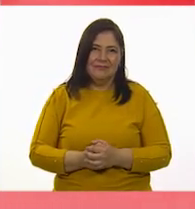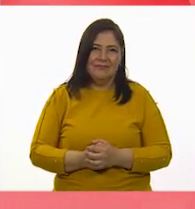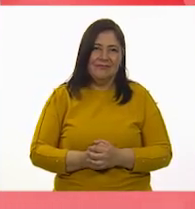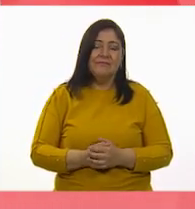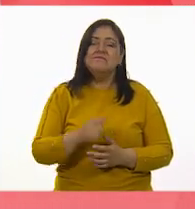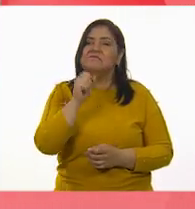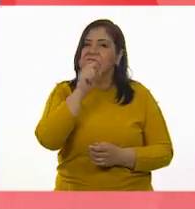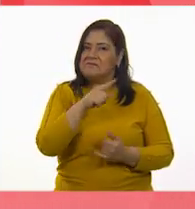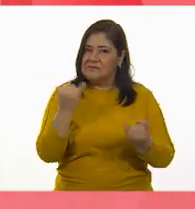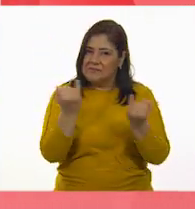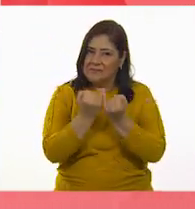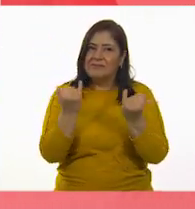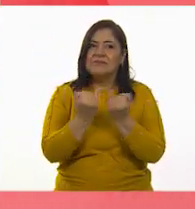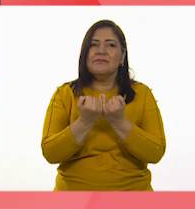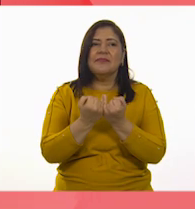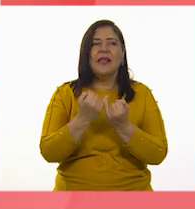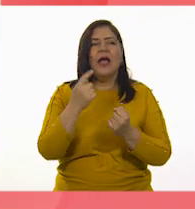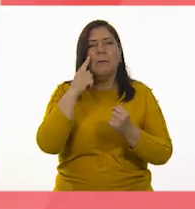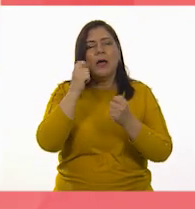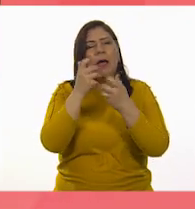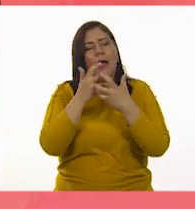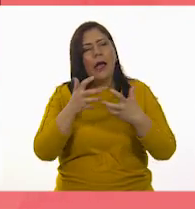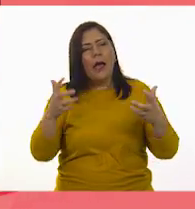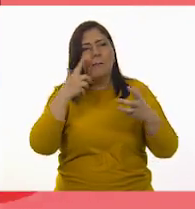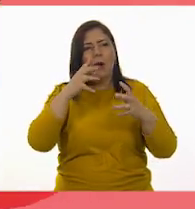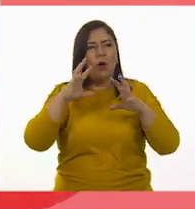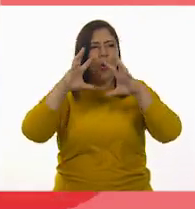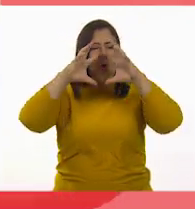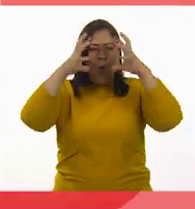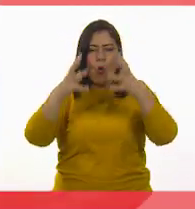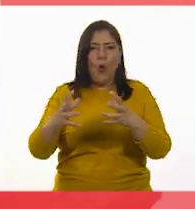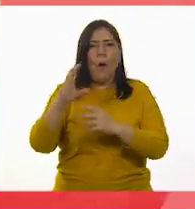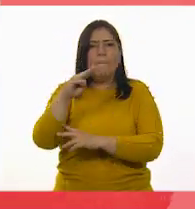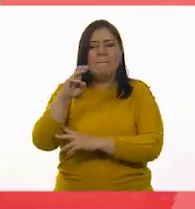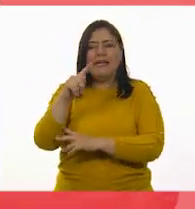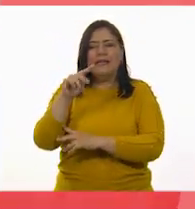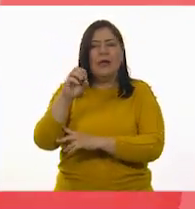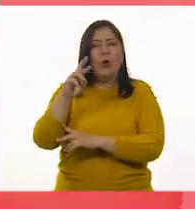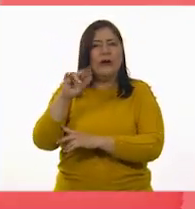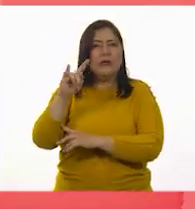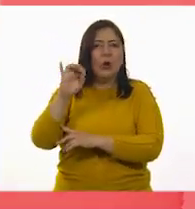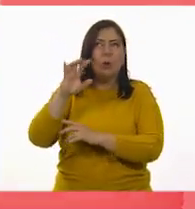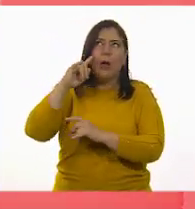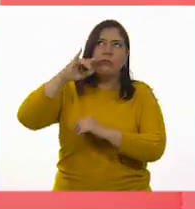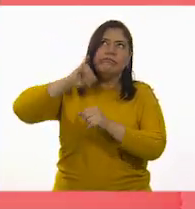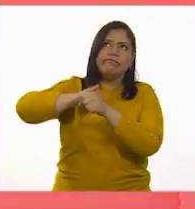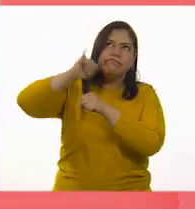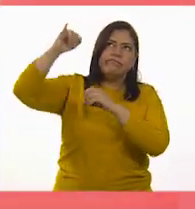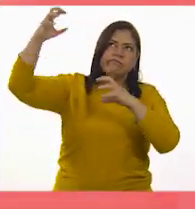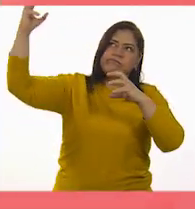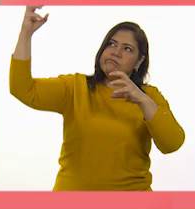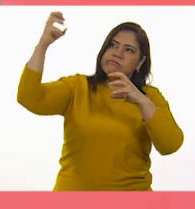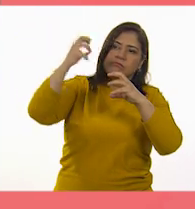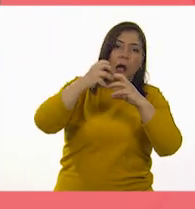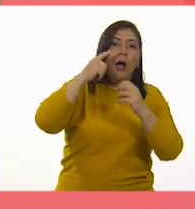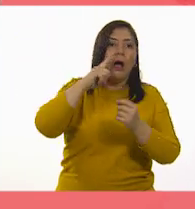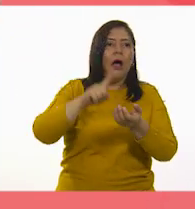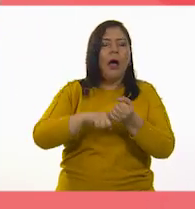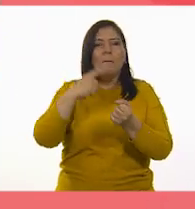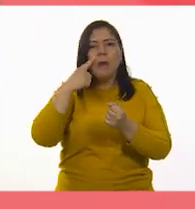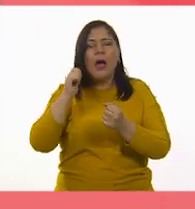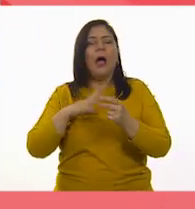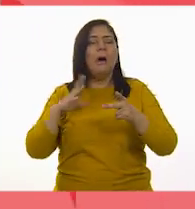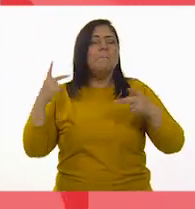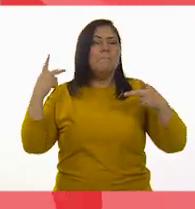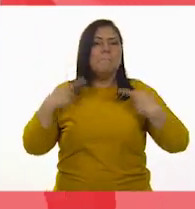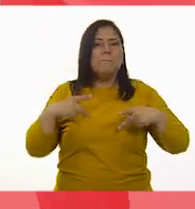De igual forma, los enormes meteoritos que descansan a la entrada del Palacio de Minería ven desfilar a miles de lectores